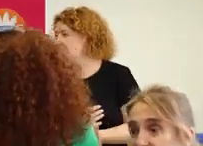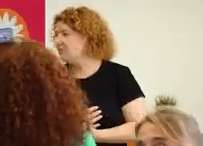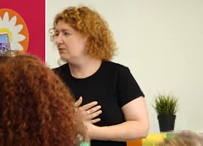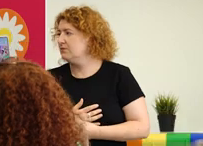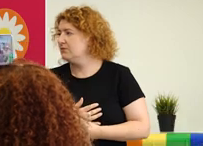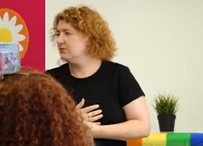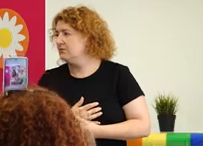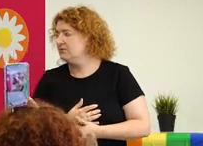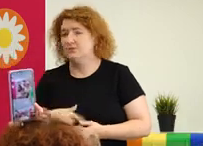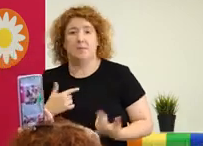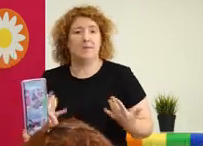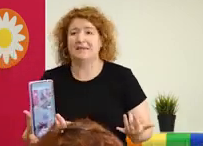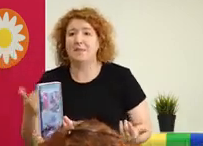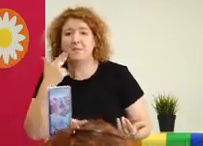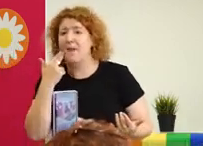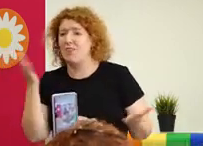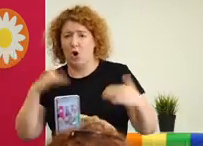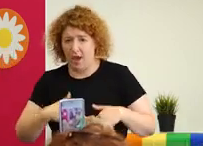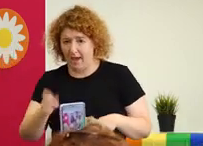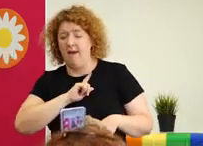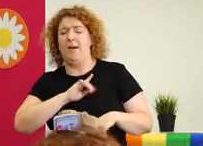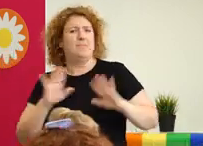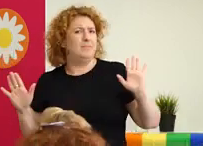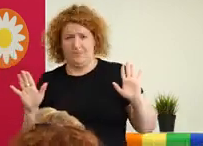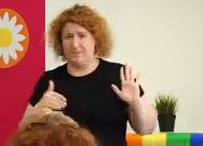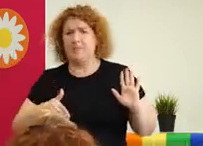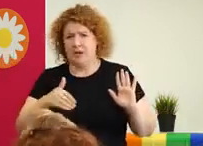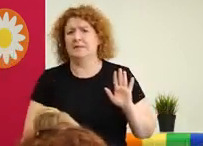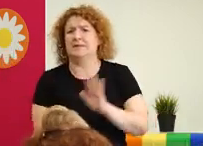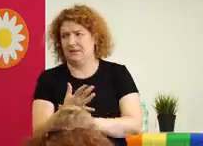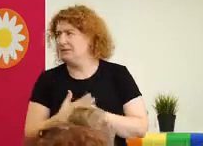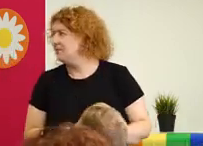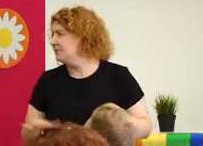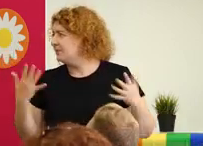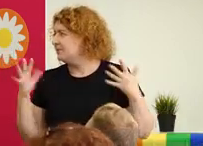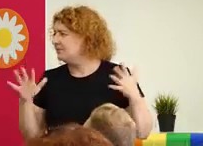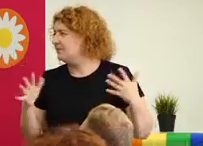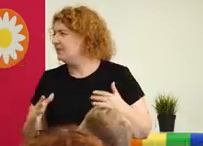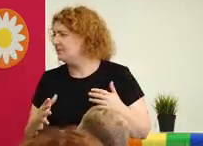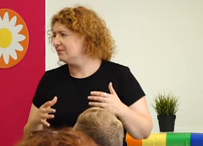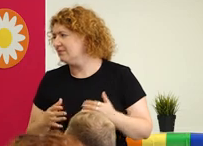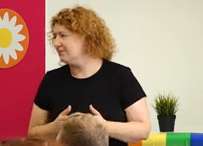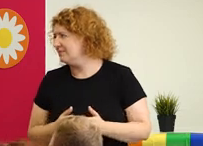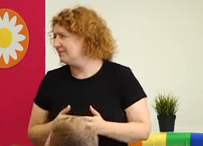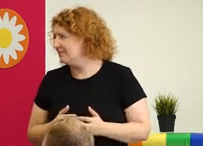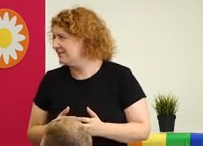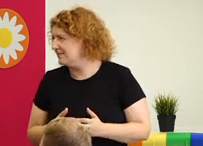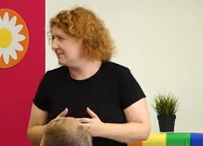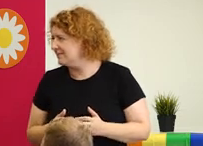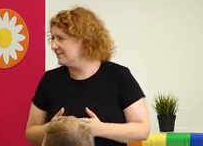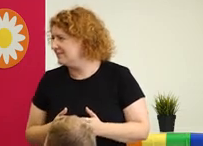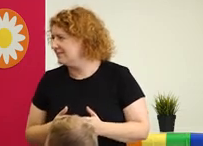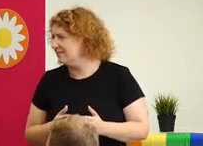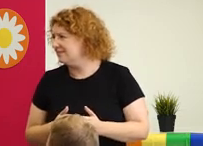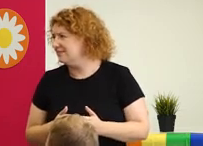amor hacia otro compañero, a las chicas que tuvieron que ocultar que amaban a la compañera, aquel chico trans o aquella